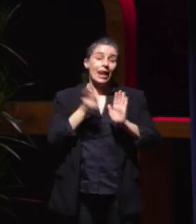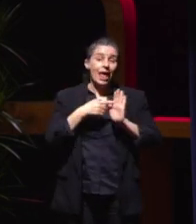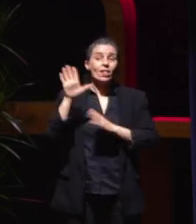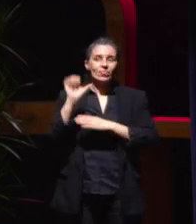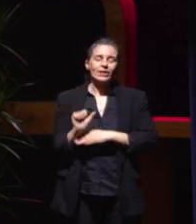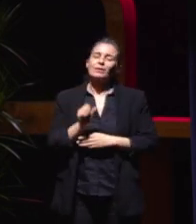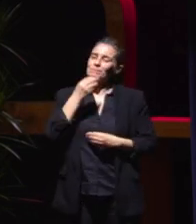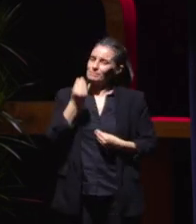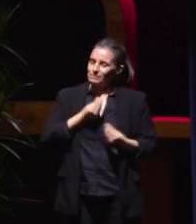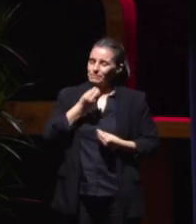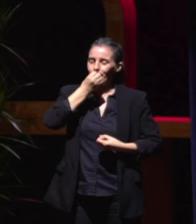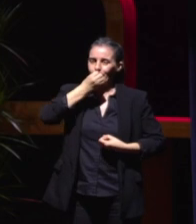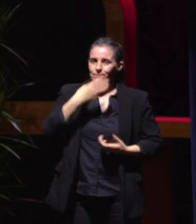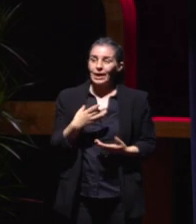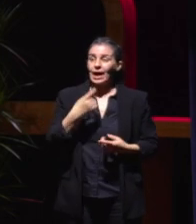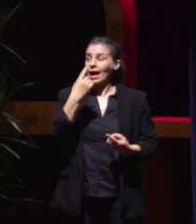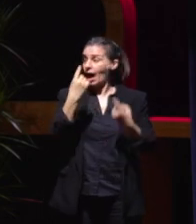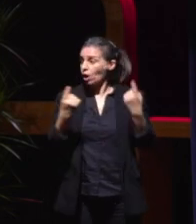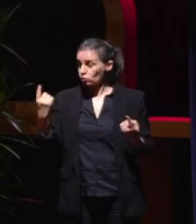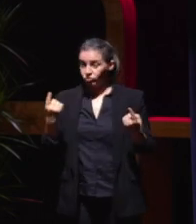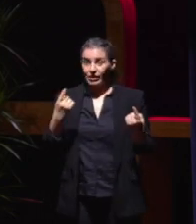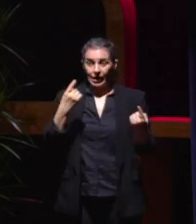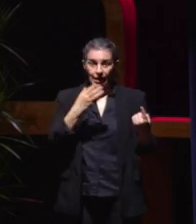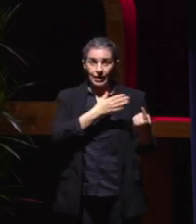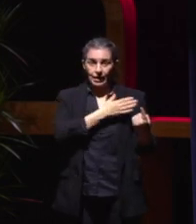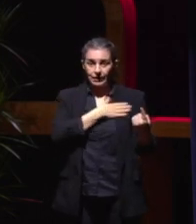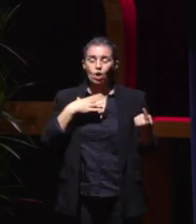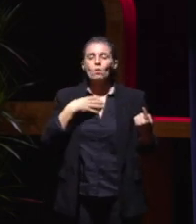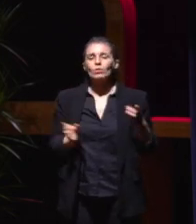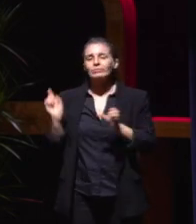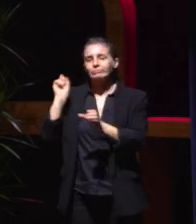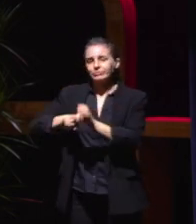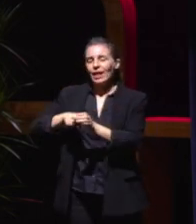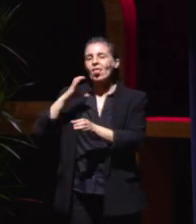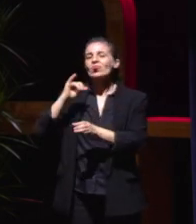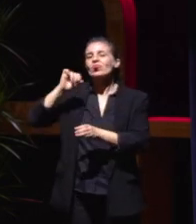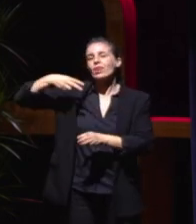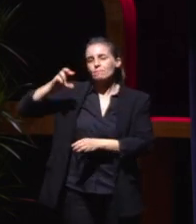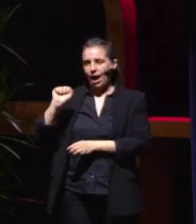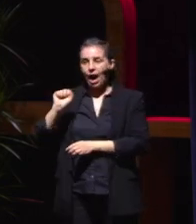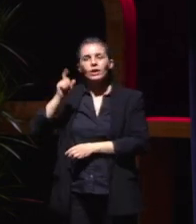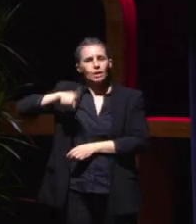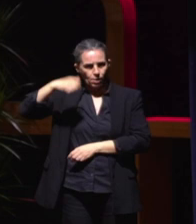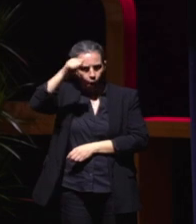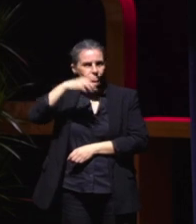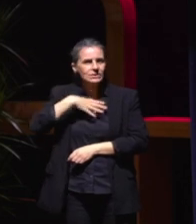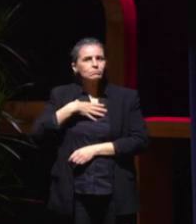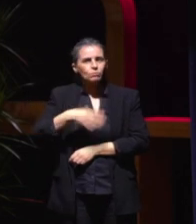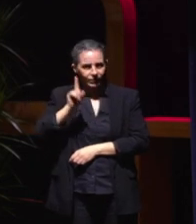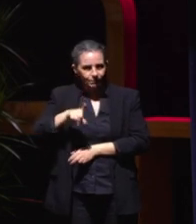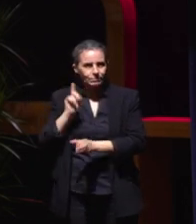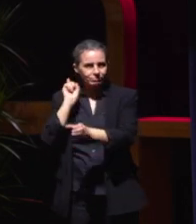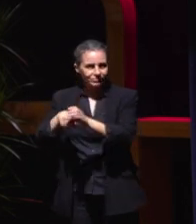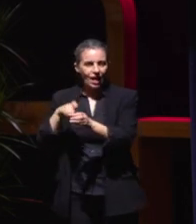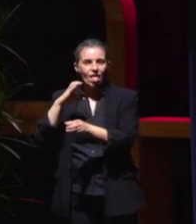de vosotras estáis en esto haceos de cima también se pueden hacer los chicos de encima los hombres son bienvenidos porque lo que queremos es